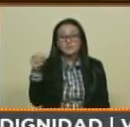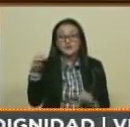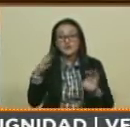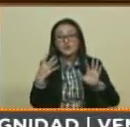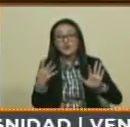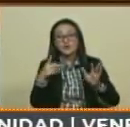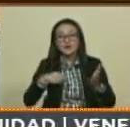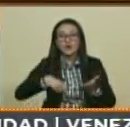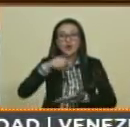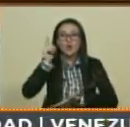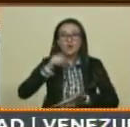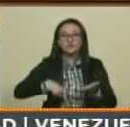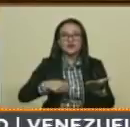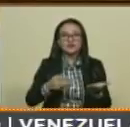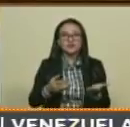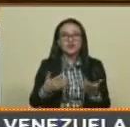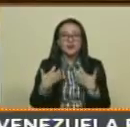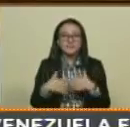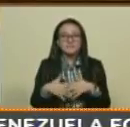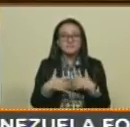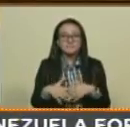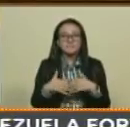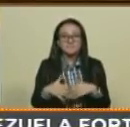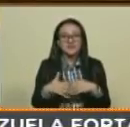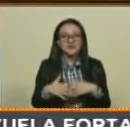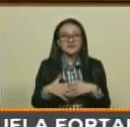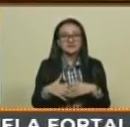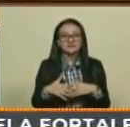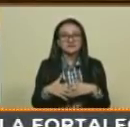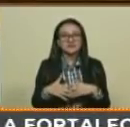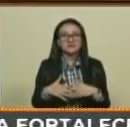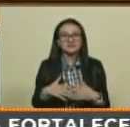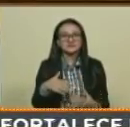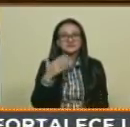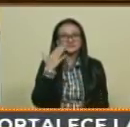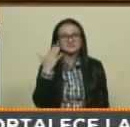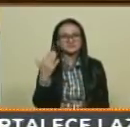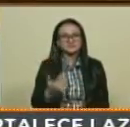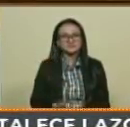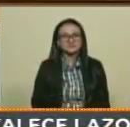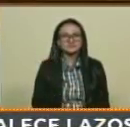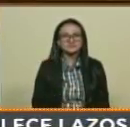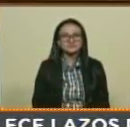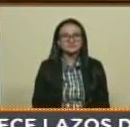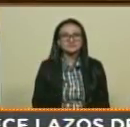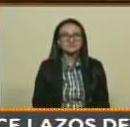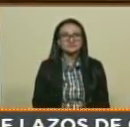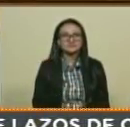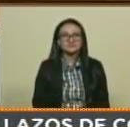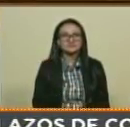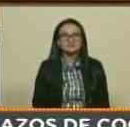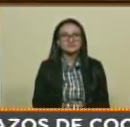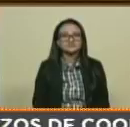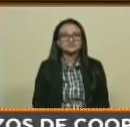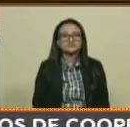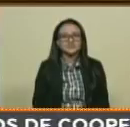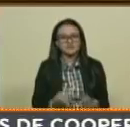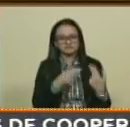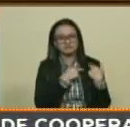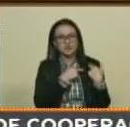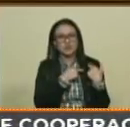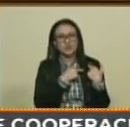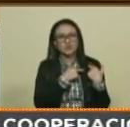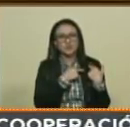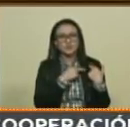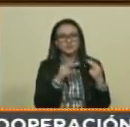contrato de servicios con la empresa JBC Energy, ve de memoria, me sé todo esto, ya se los había adelantado, que se encargaría de prestar